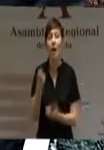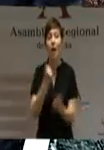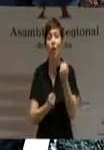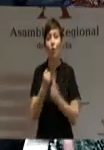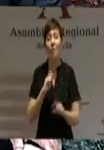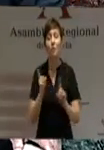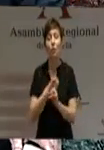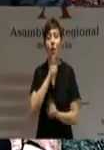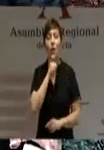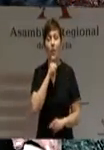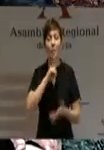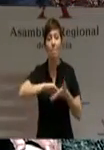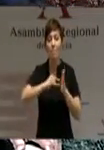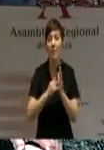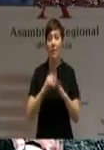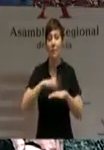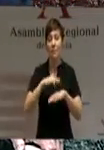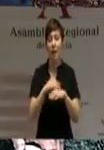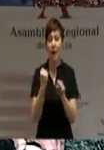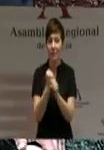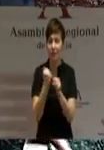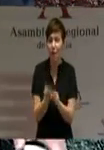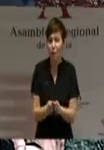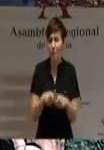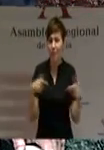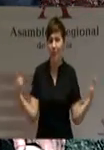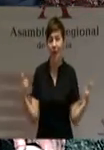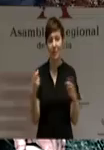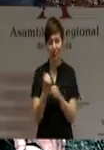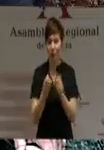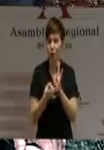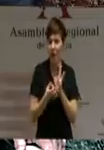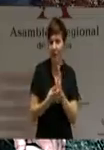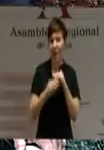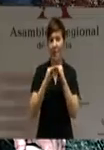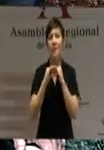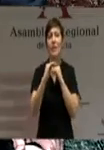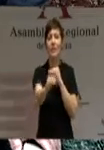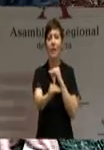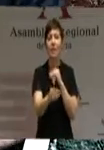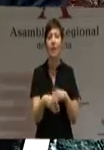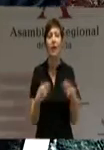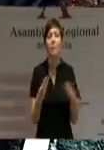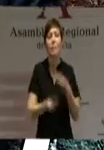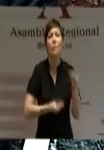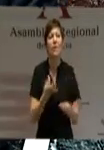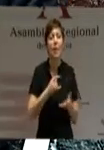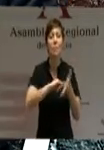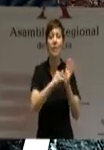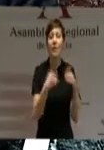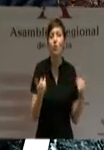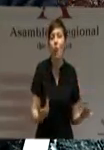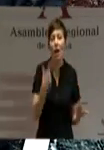nuevas medidas para crear empleo estable y de calidad piensa promover, más allá de la enunciación del problema y de la